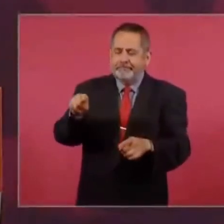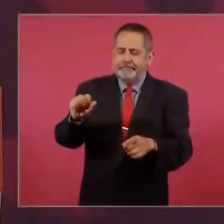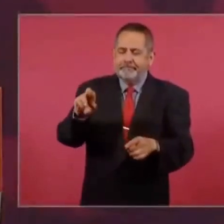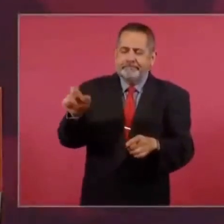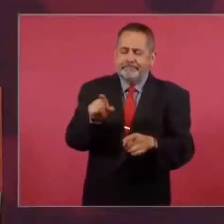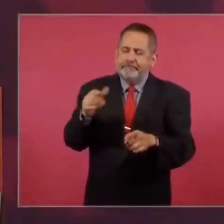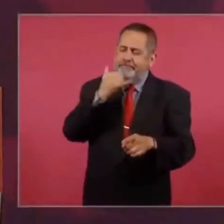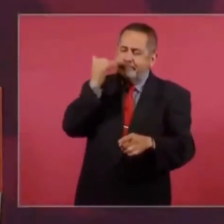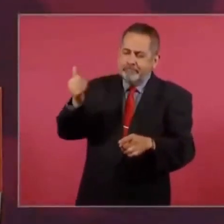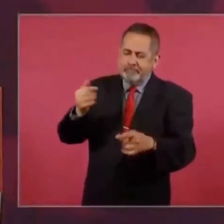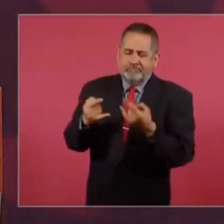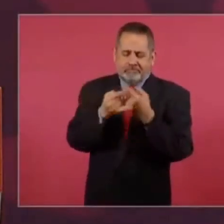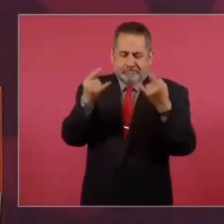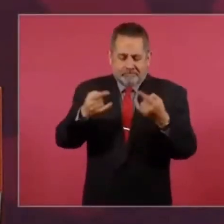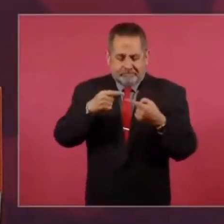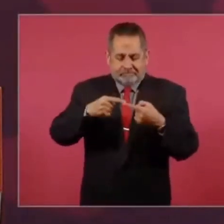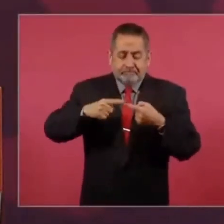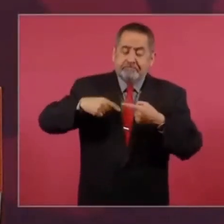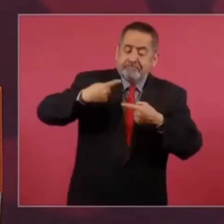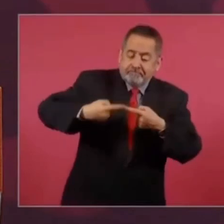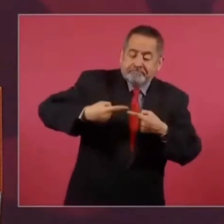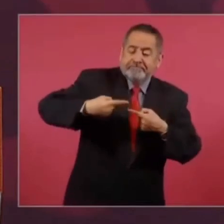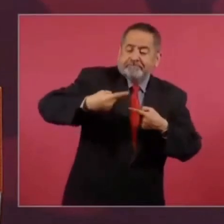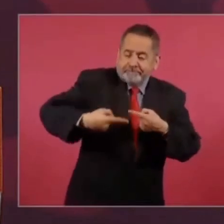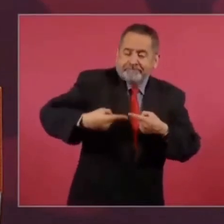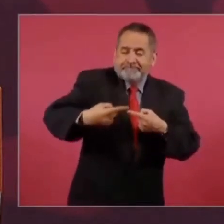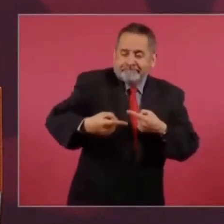se equivocó